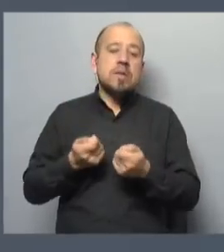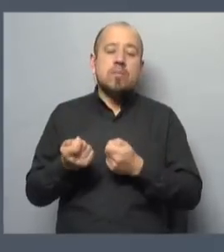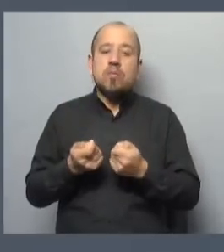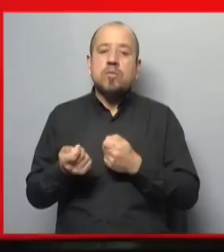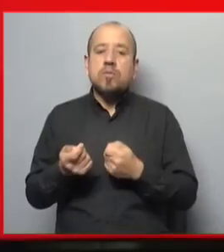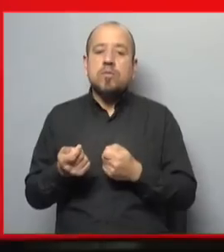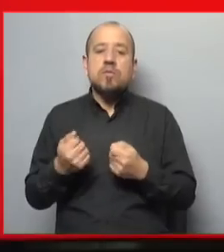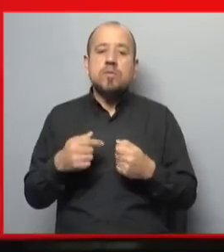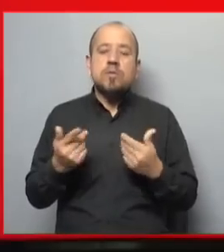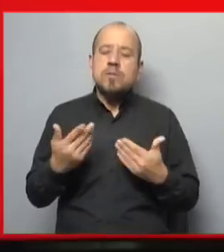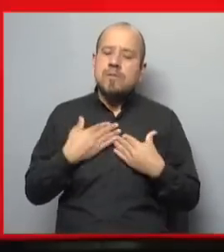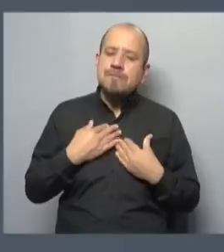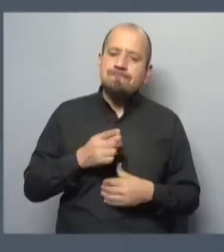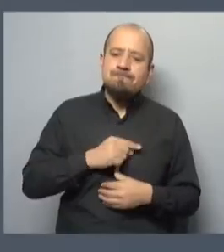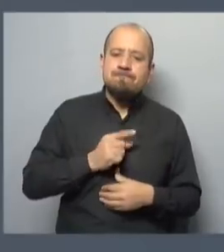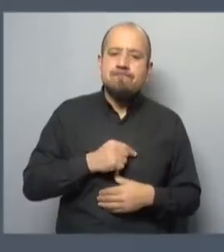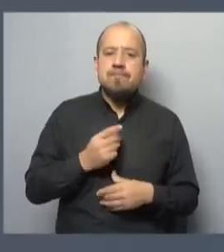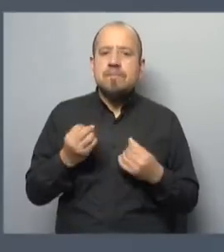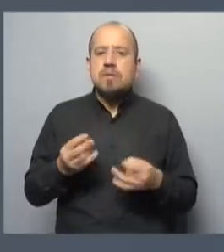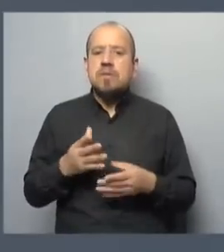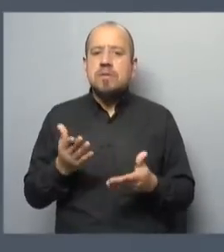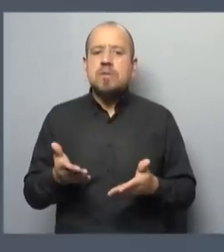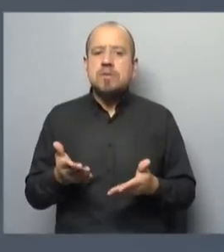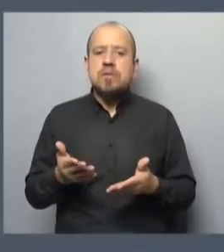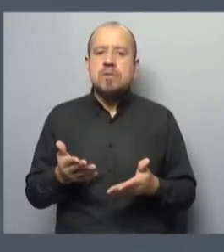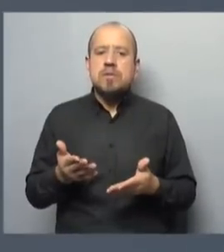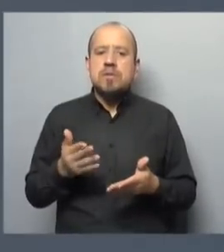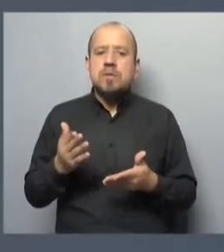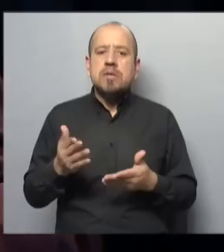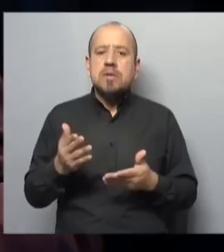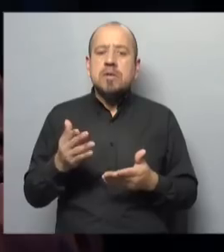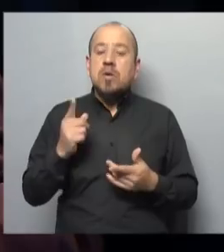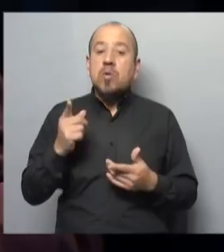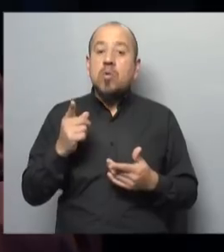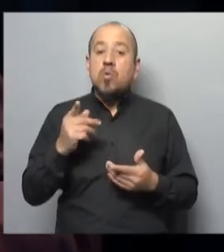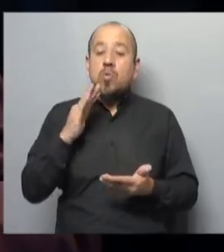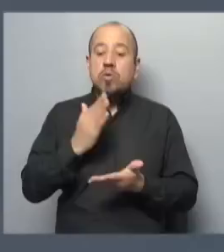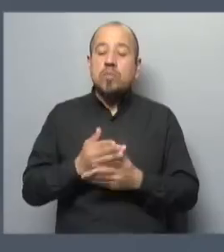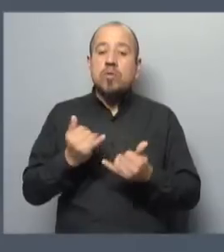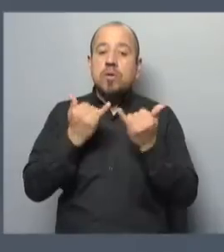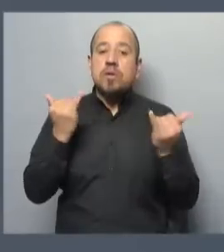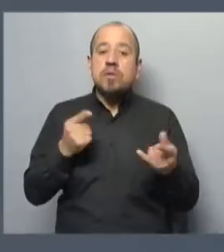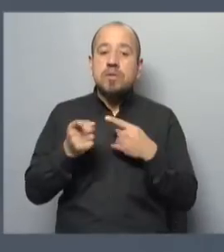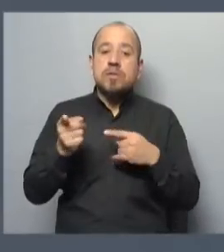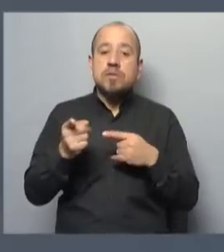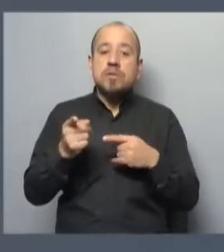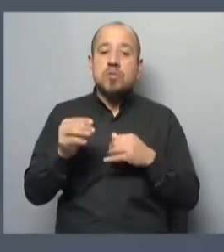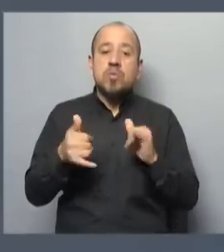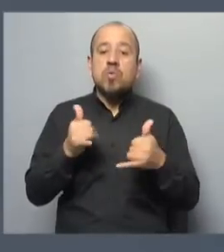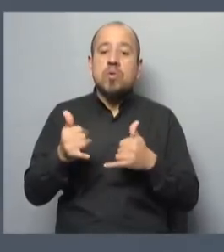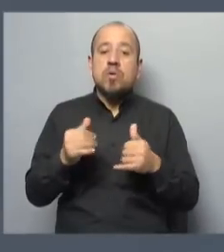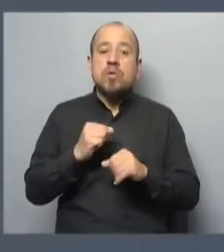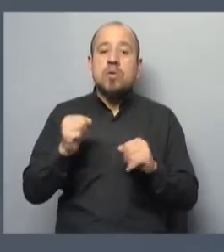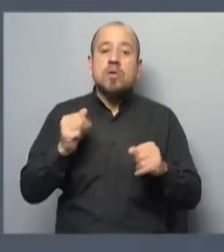que es muy dolido porque en un momento me dejan libre el último día del periodo pase porque no quería andar a dejar libre un jugador que podía